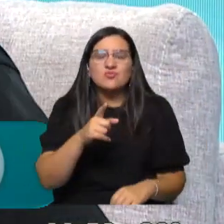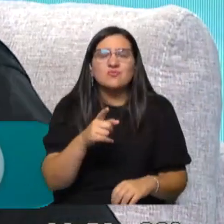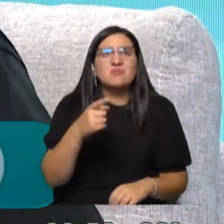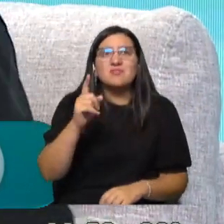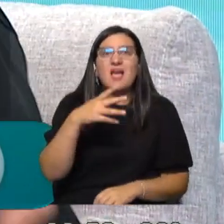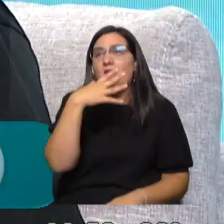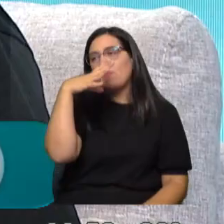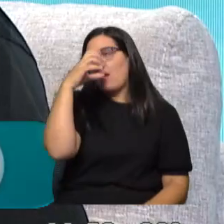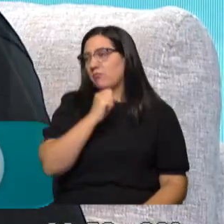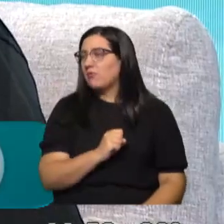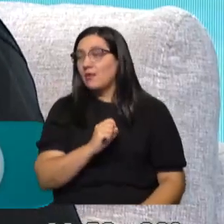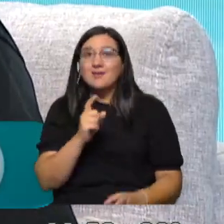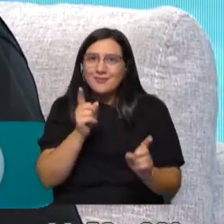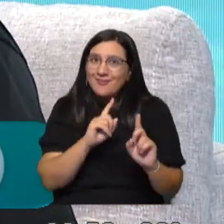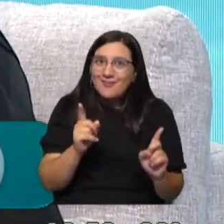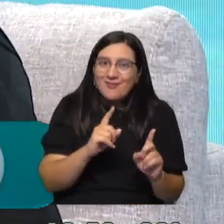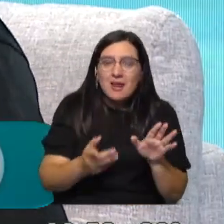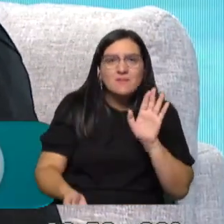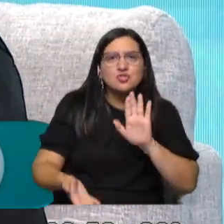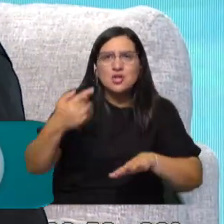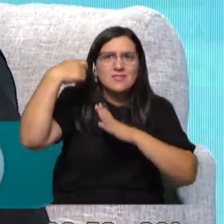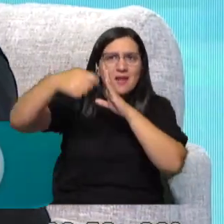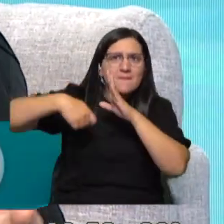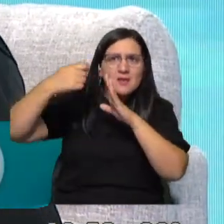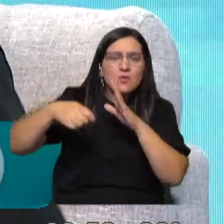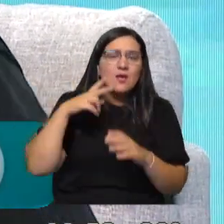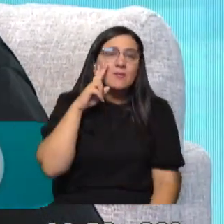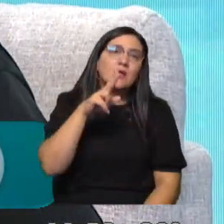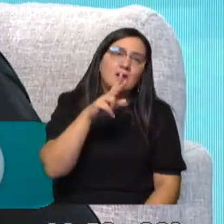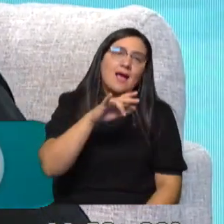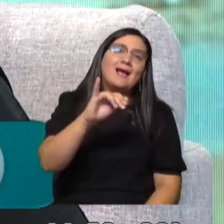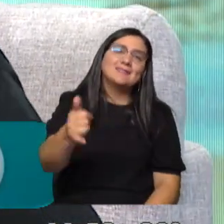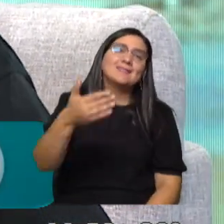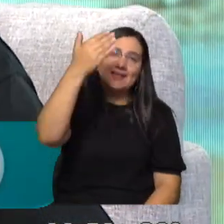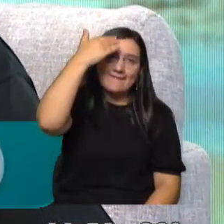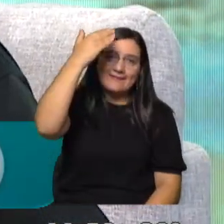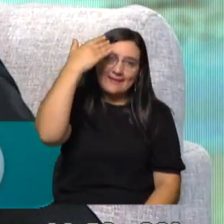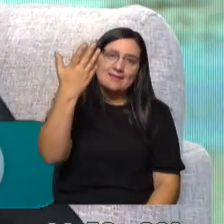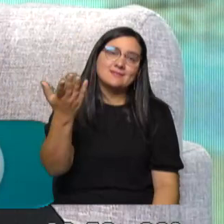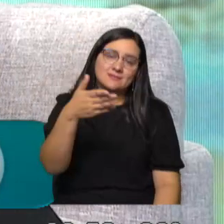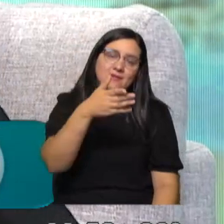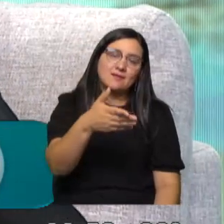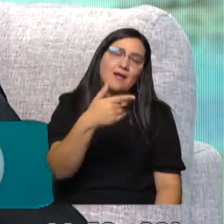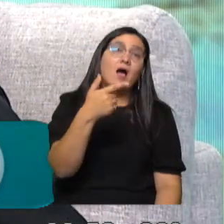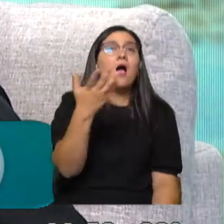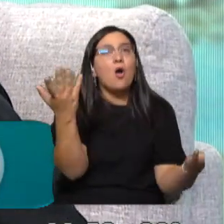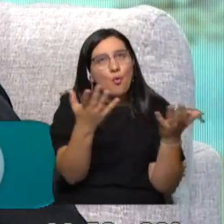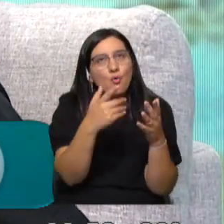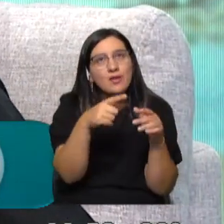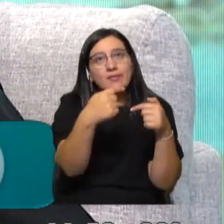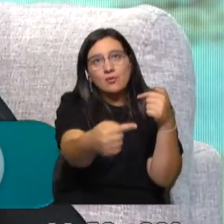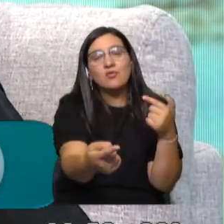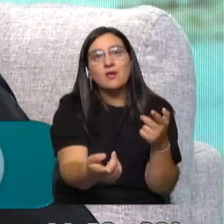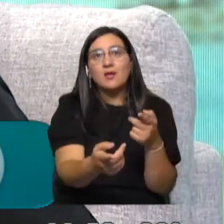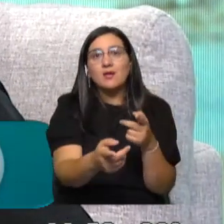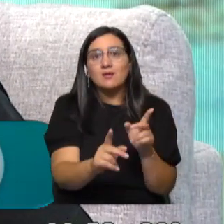lo que va a pasar. ¿Qué es lo que pasa con la mayoría de las películas, sean de terror o no? Decís, esto es previsible. Bueno, esto lo veo. Claro. No, en este caso, para